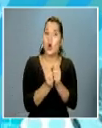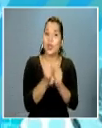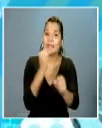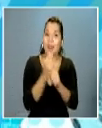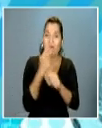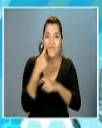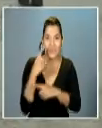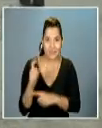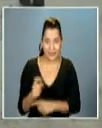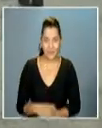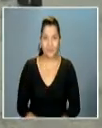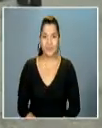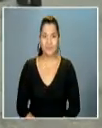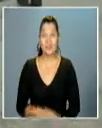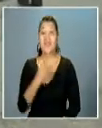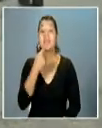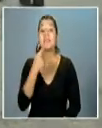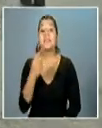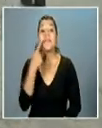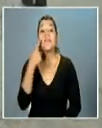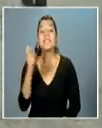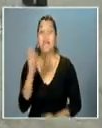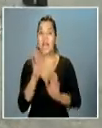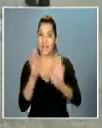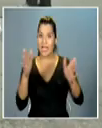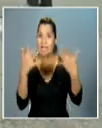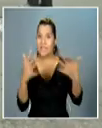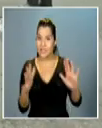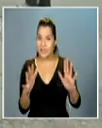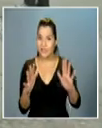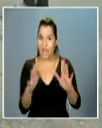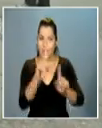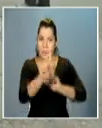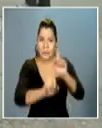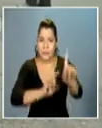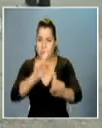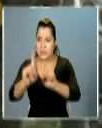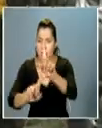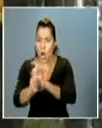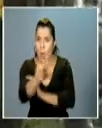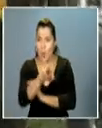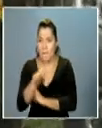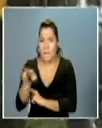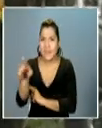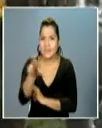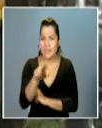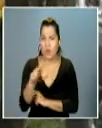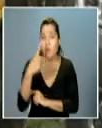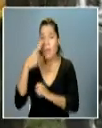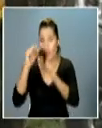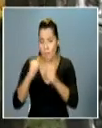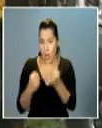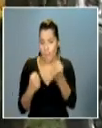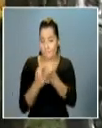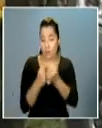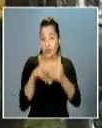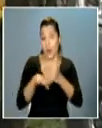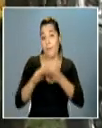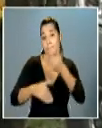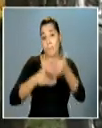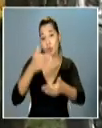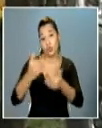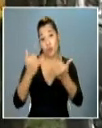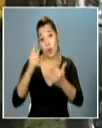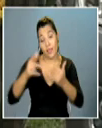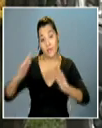juicio. Según la Fiscalía General, ya se está abordando a compañeros y personal cercano para apoyarlos en el proceso que ahora deben